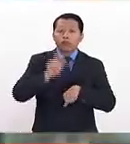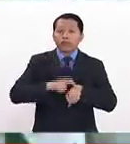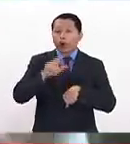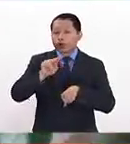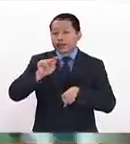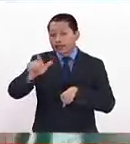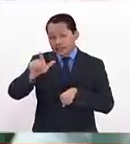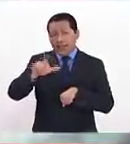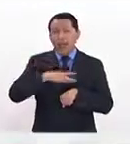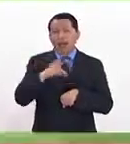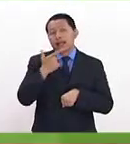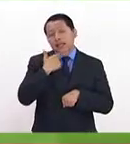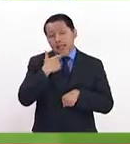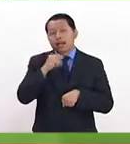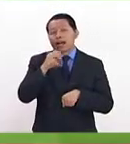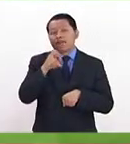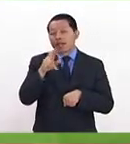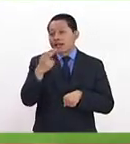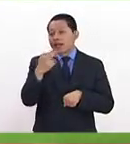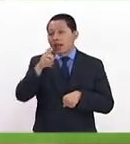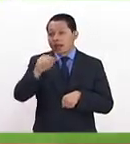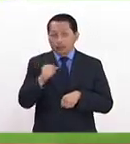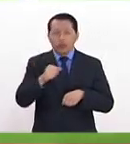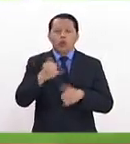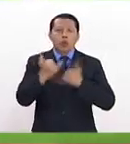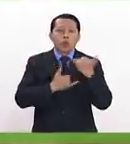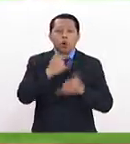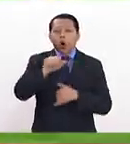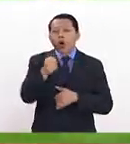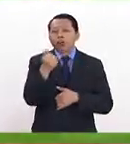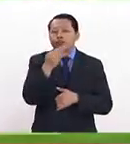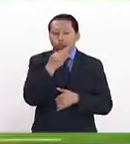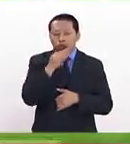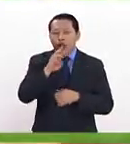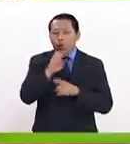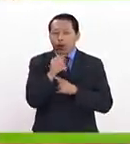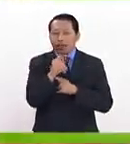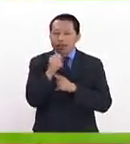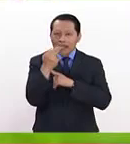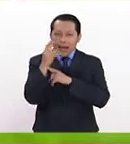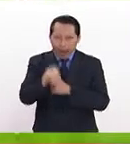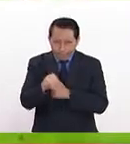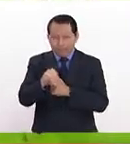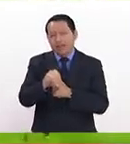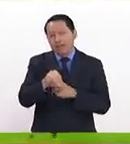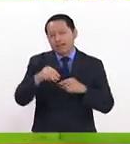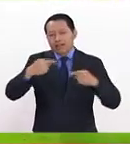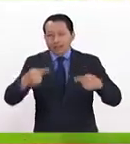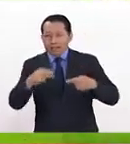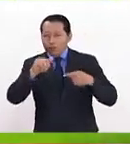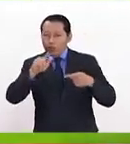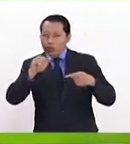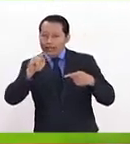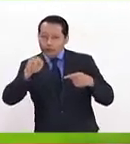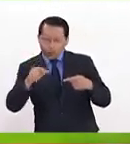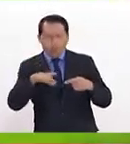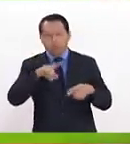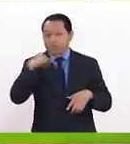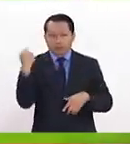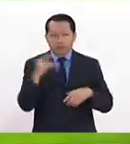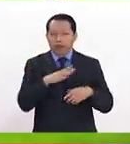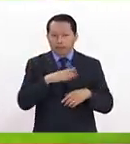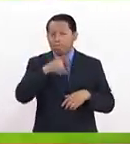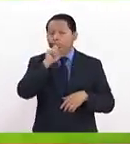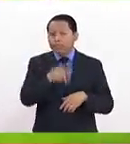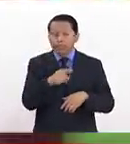87. En Inglaterra, Javier Hernández jugó 11 minutos en la derrota del West Ham 3-2 ante el Newcastle. Los Hammers perdieron una racha de 3 juegos